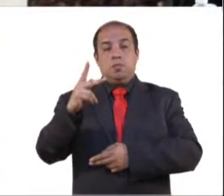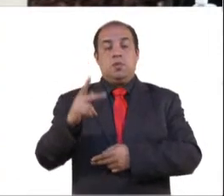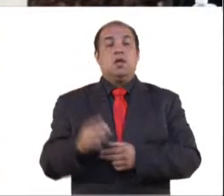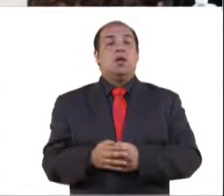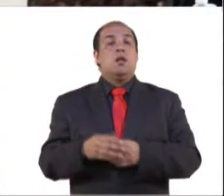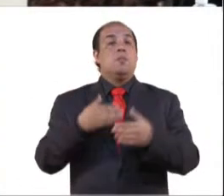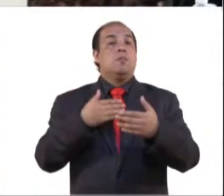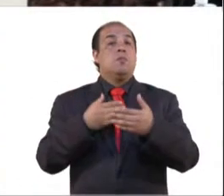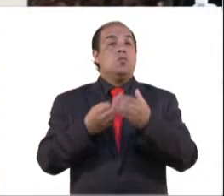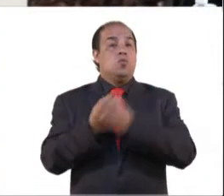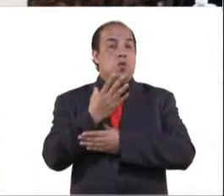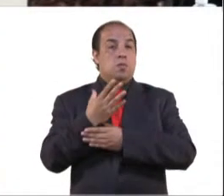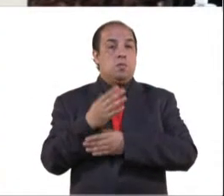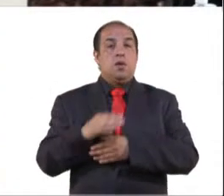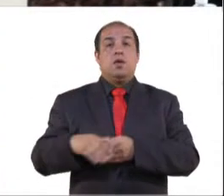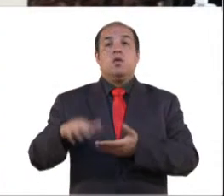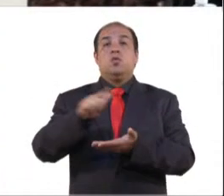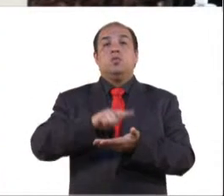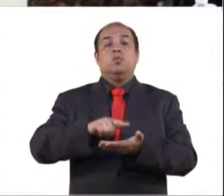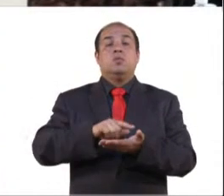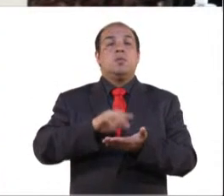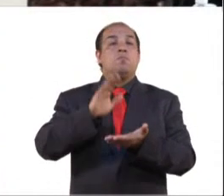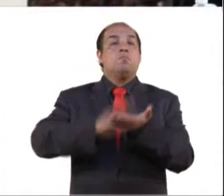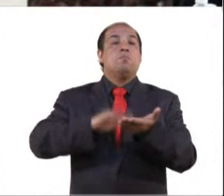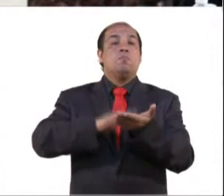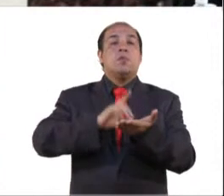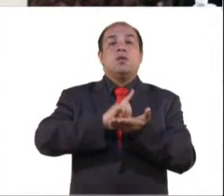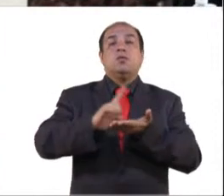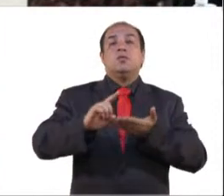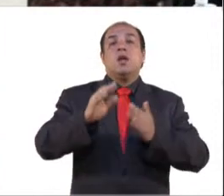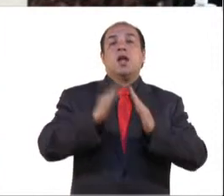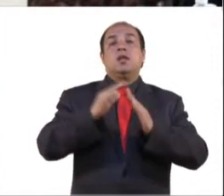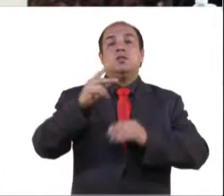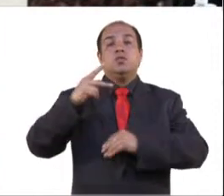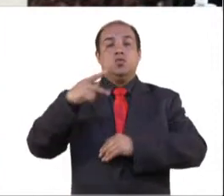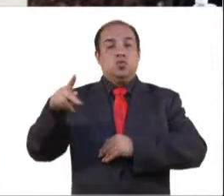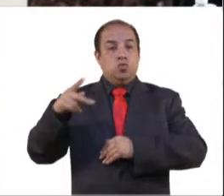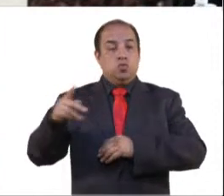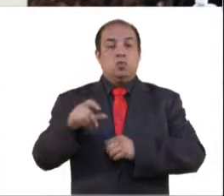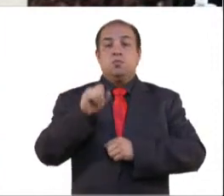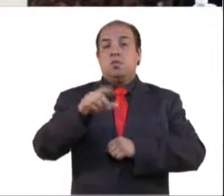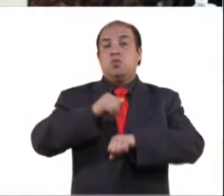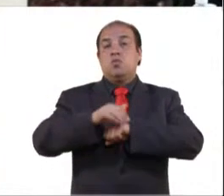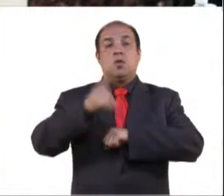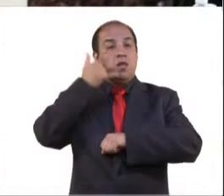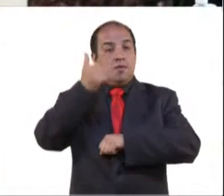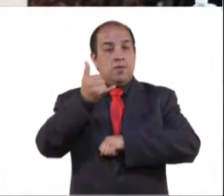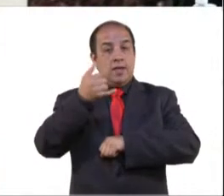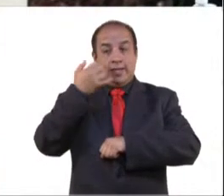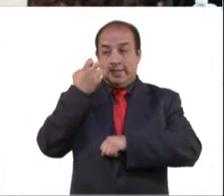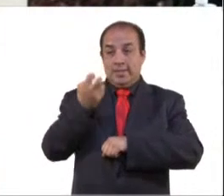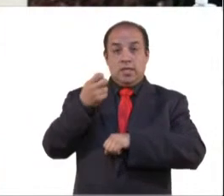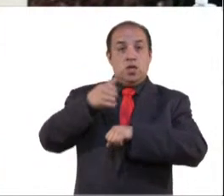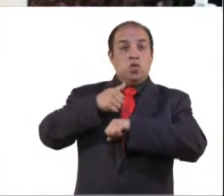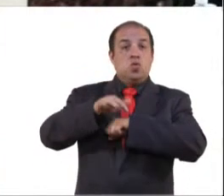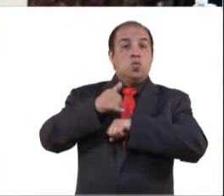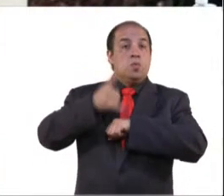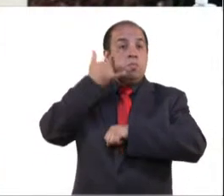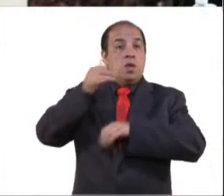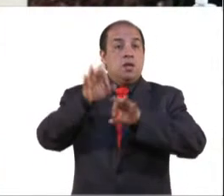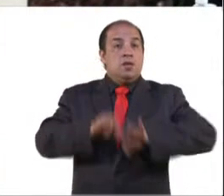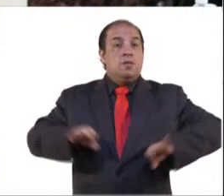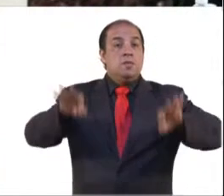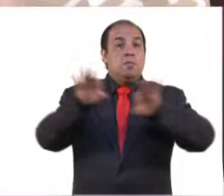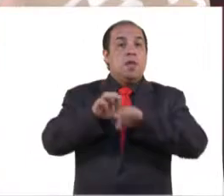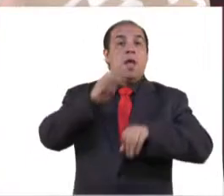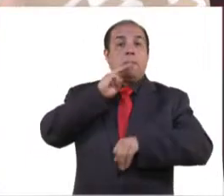de domicilio y un número de teléfono. El número de teléfono es muy importante porque a través de un SMS les vamos a estar